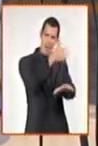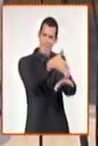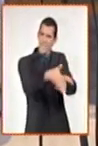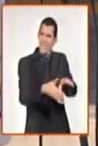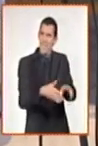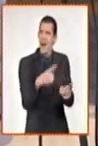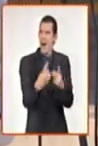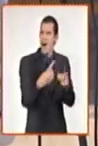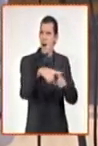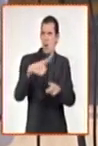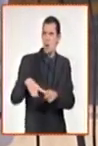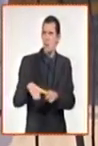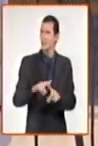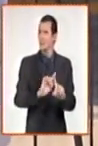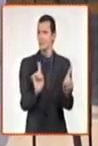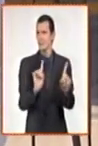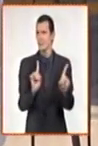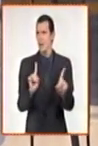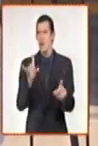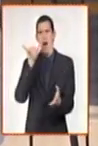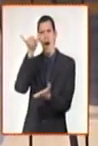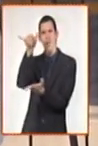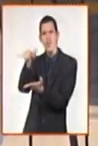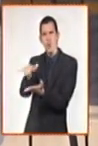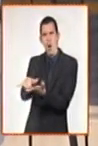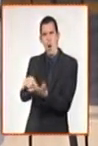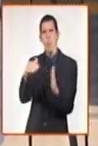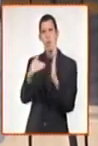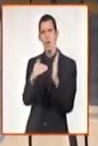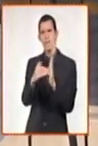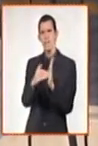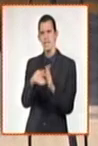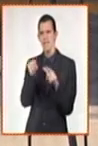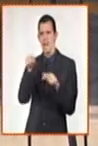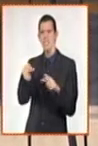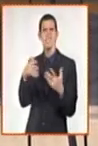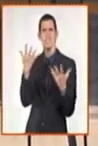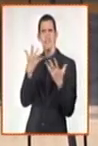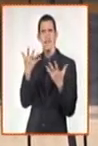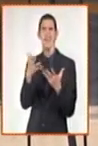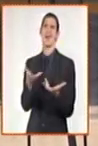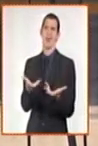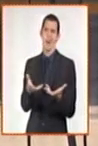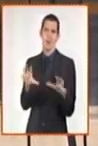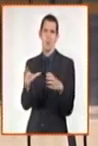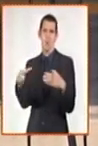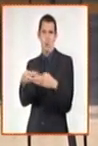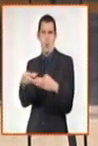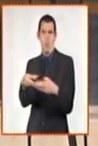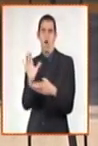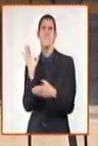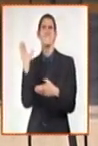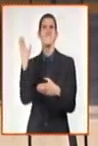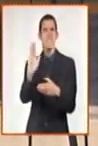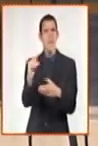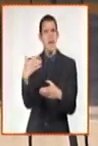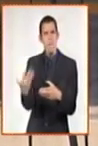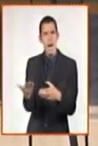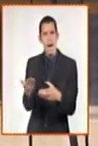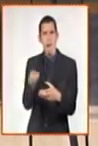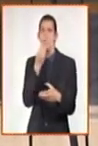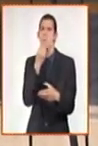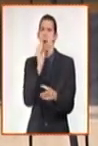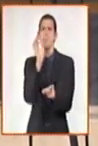médicos mexicanos para estudiar especialidades en Cuba. Eso es puente aéreo, eso es puente